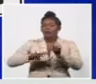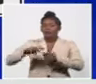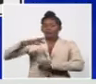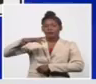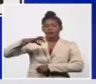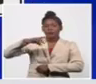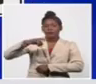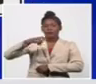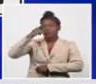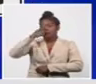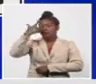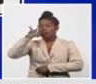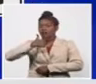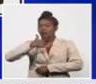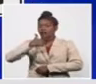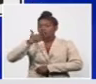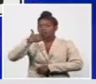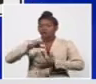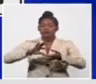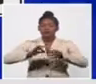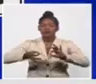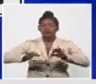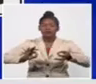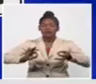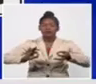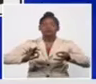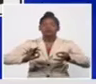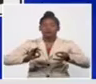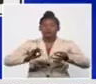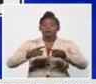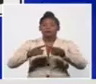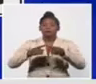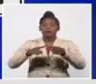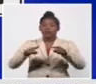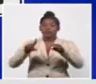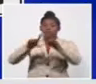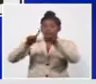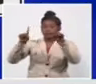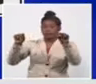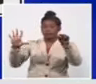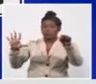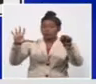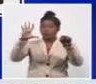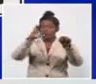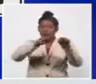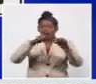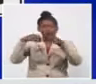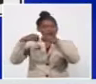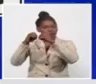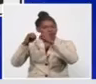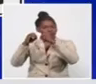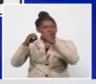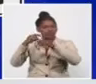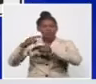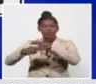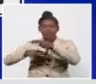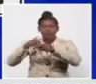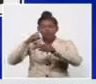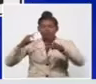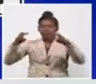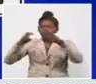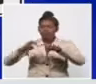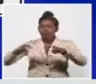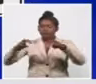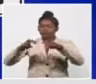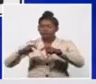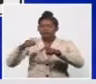Ávila, Artemisa, pero de todas las provincias se procesan un número